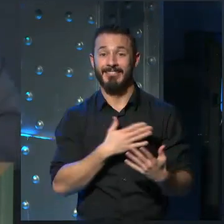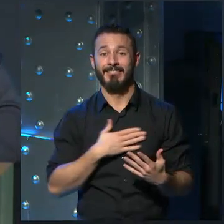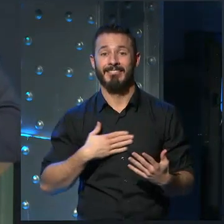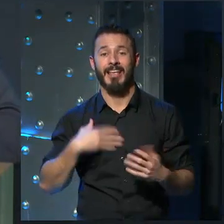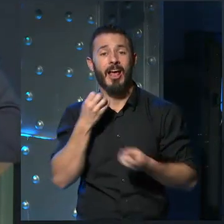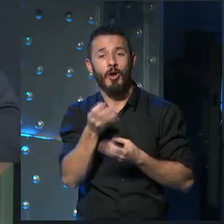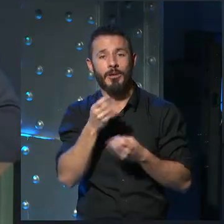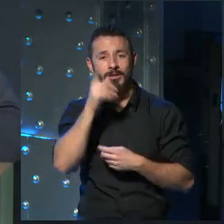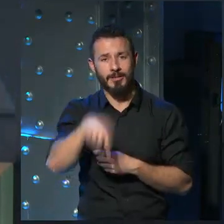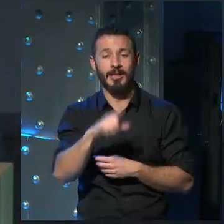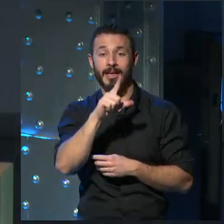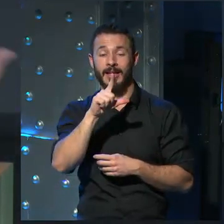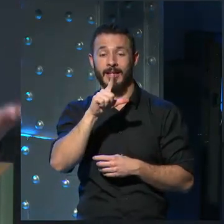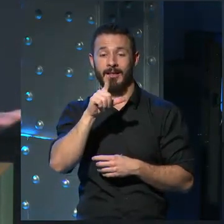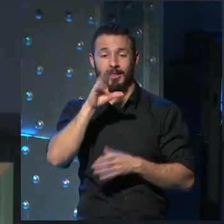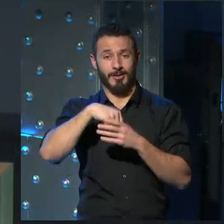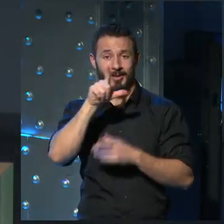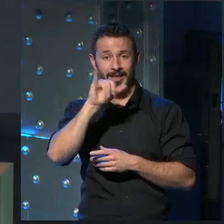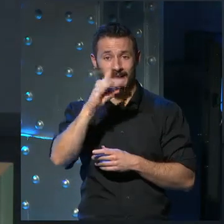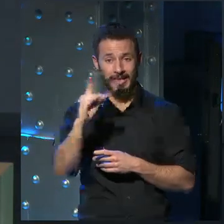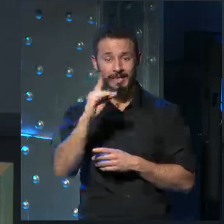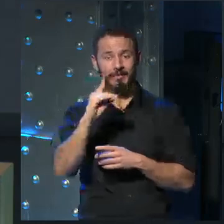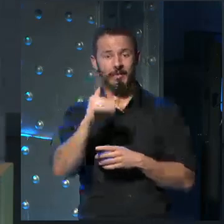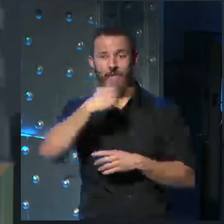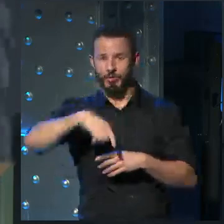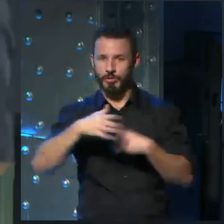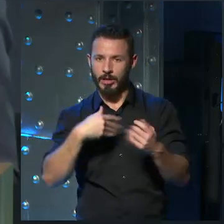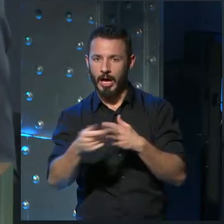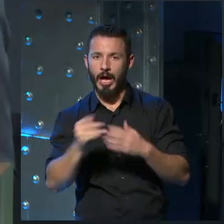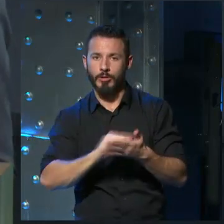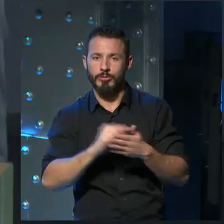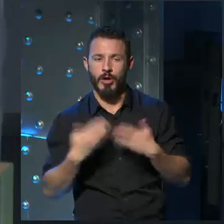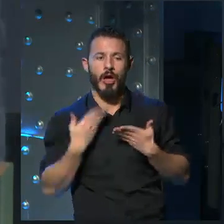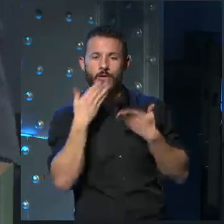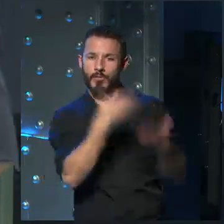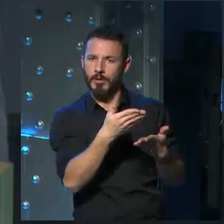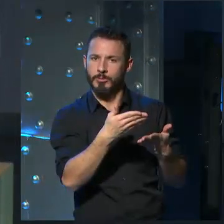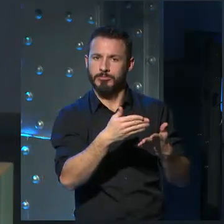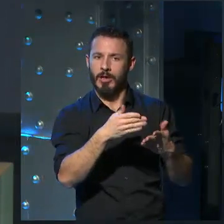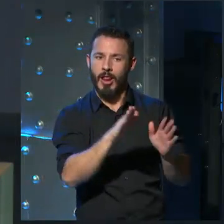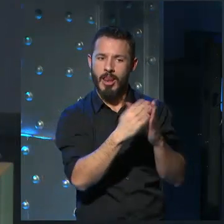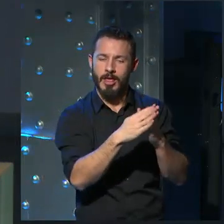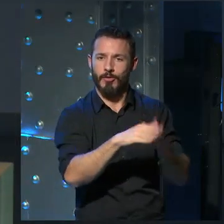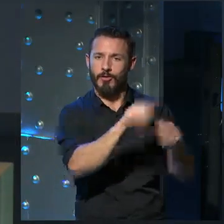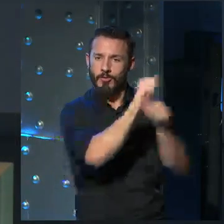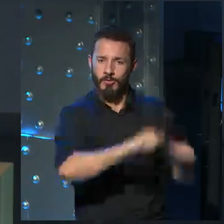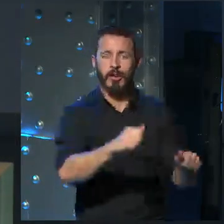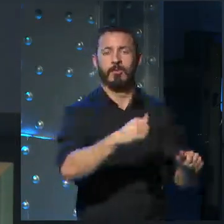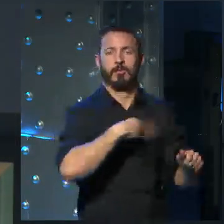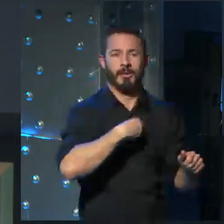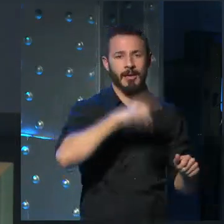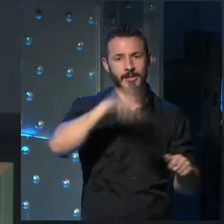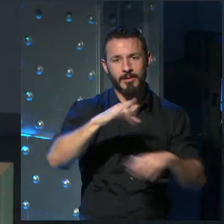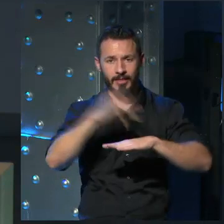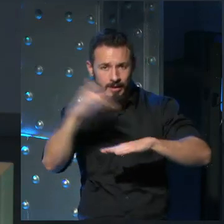comentar también que en LID, aparte de ofrecer a nuestros autores el hacer el libro en formato papel, en ebook, el estar